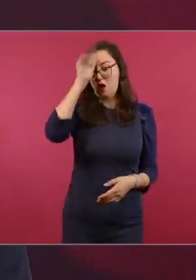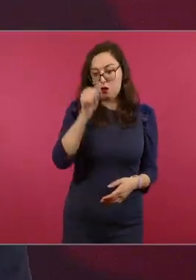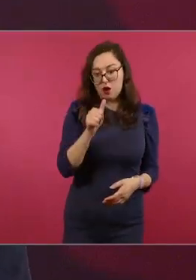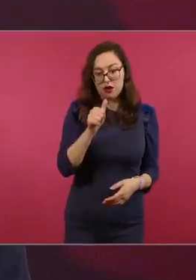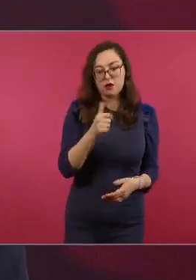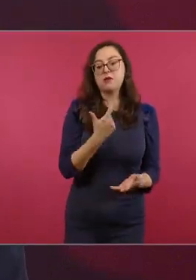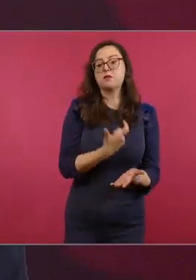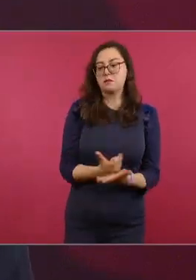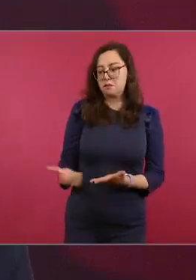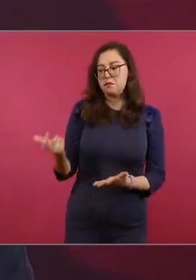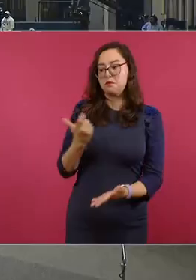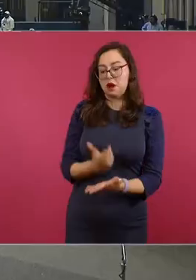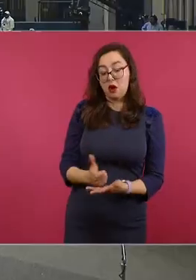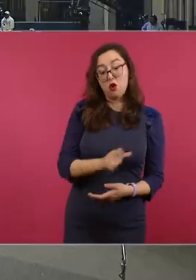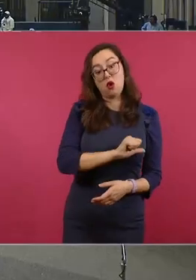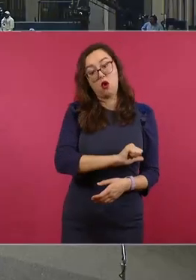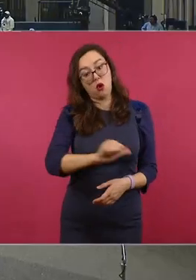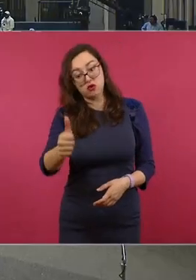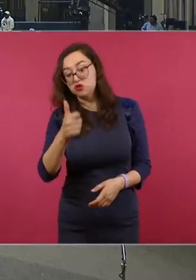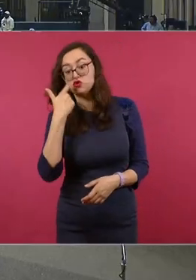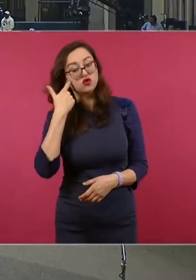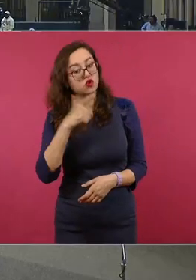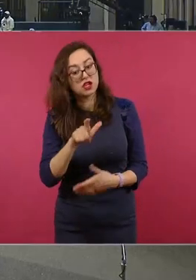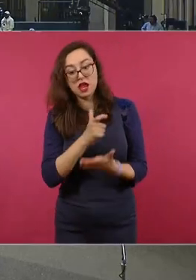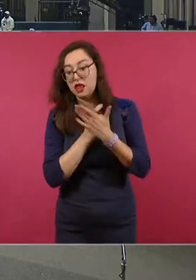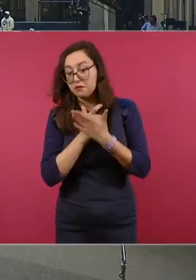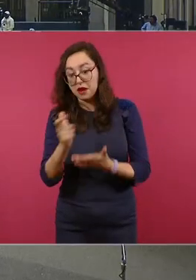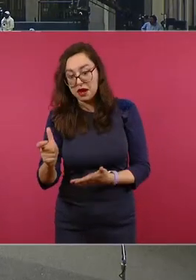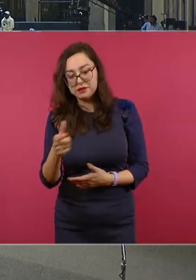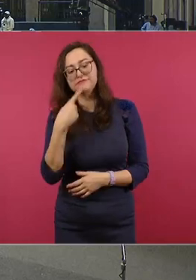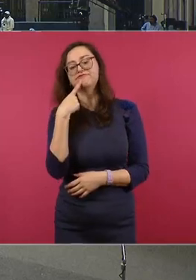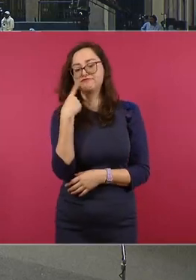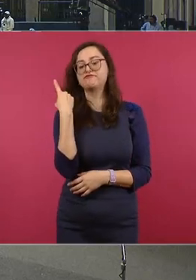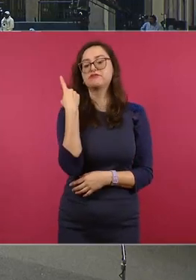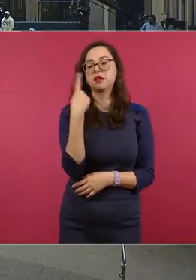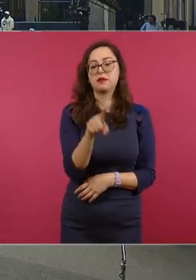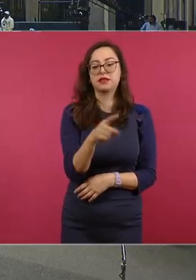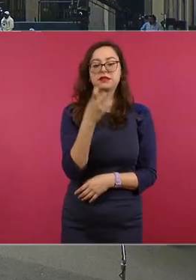área jurídica y está en ese ámbito. Eso es todo. Gracias.